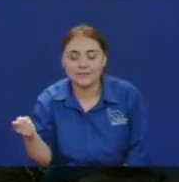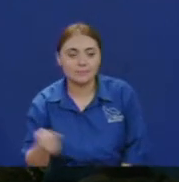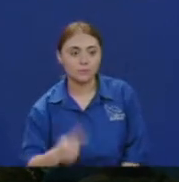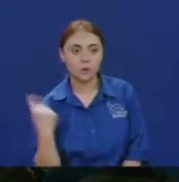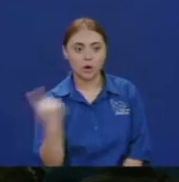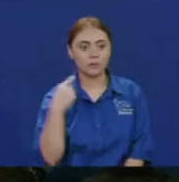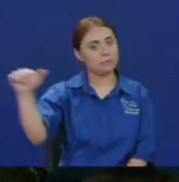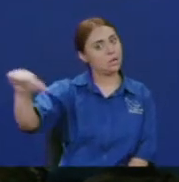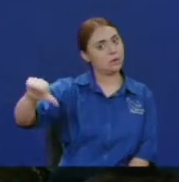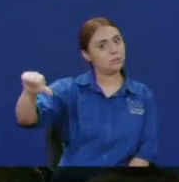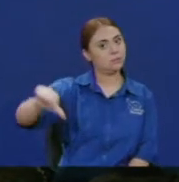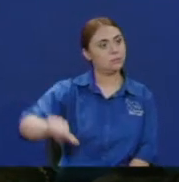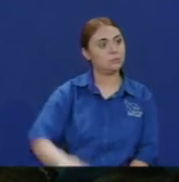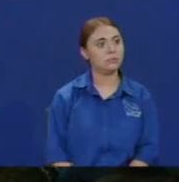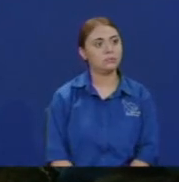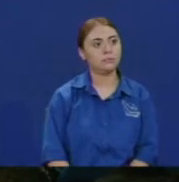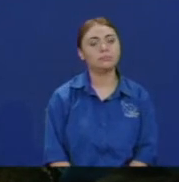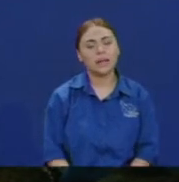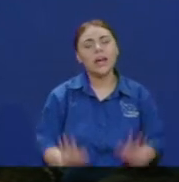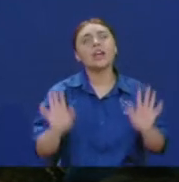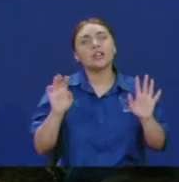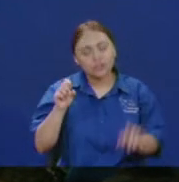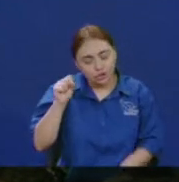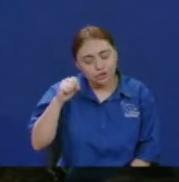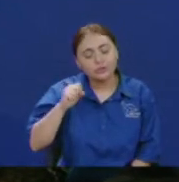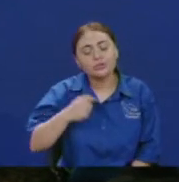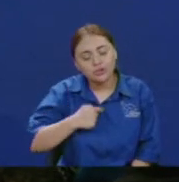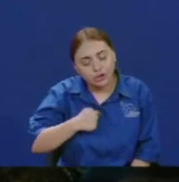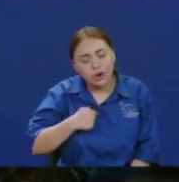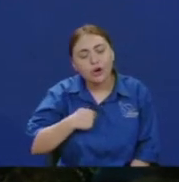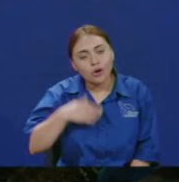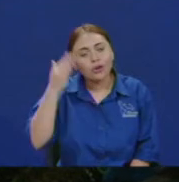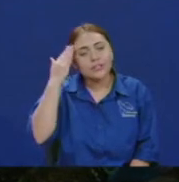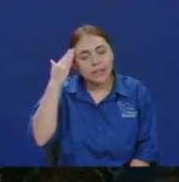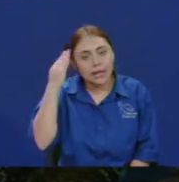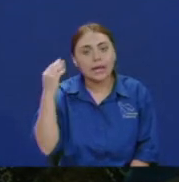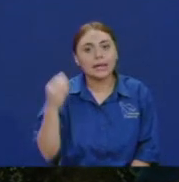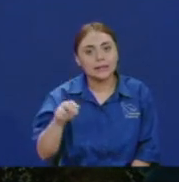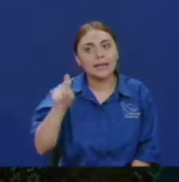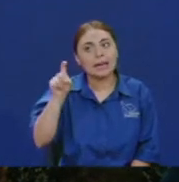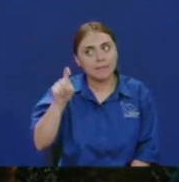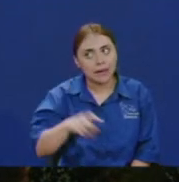mal. Y yo sí entiendo, hermano, que uno de tener a veces un ojo de supervisor va a